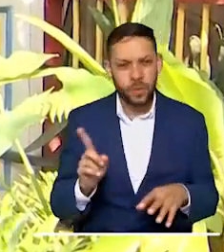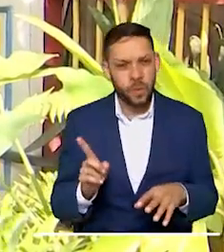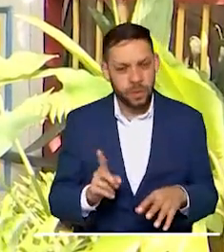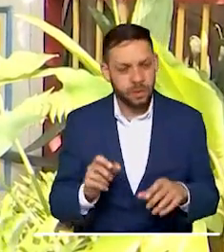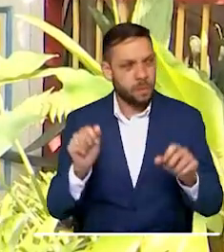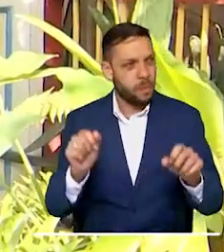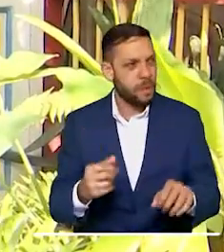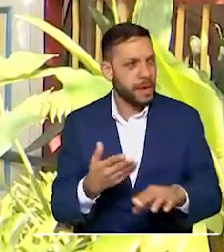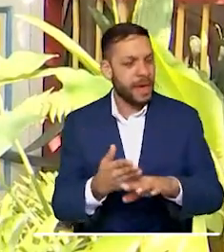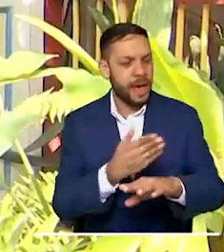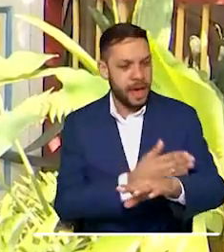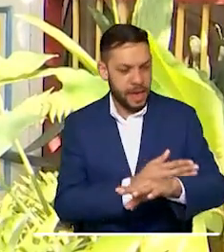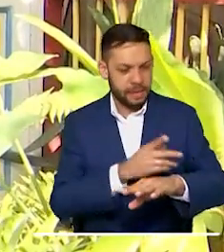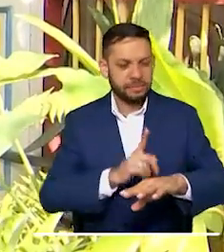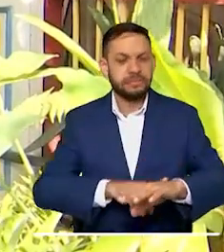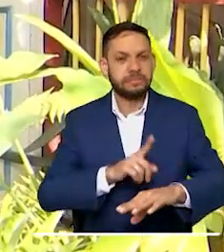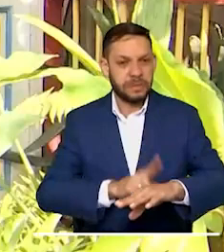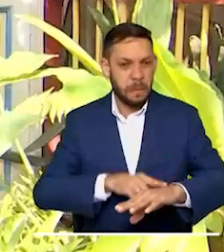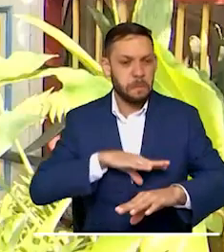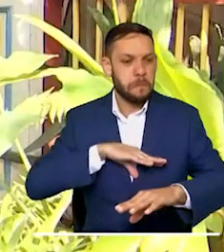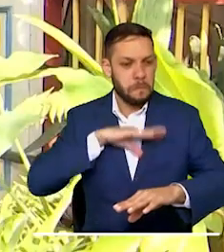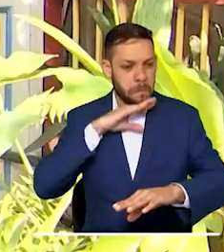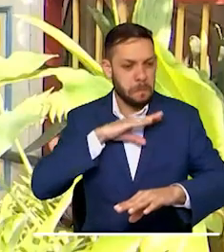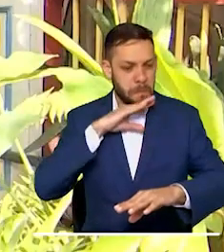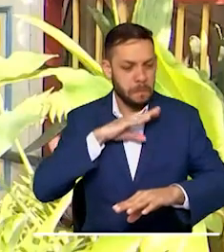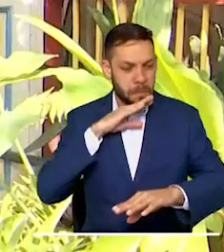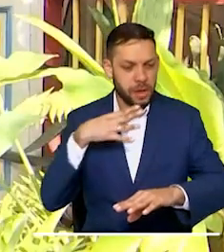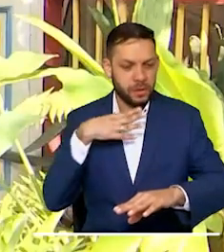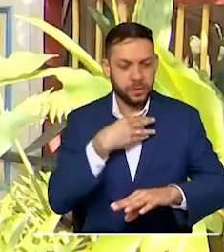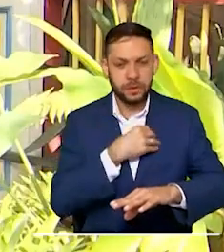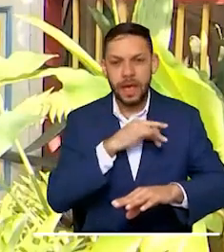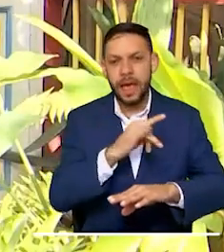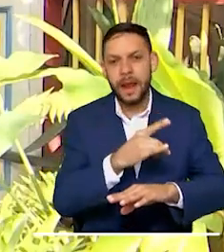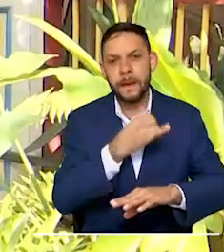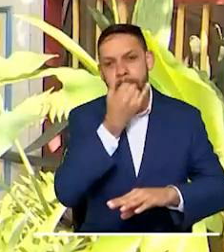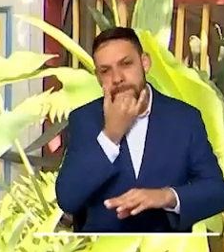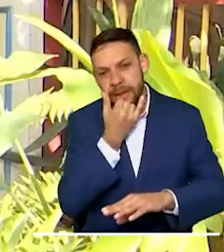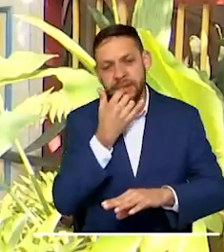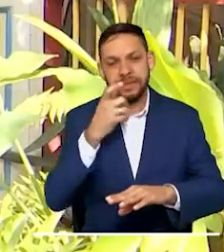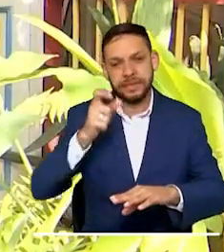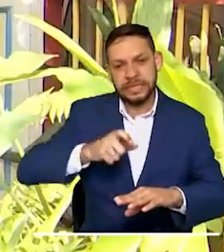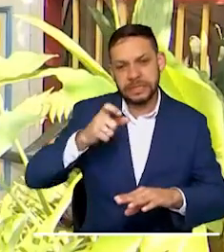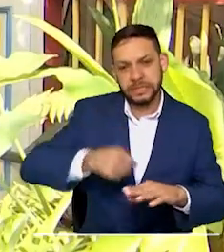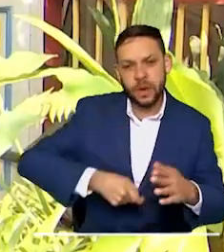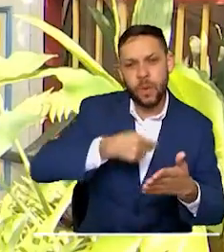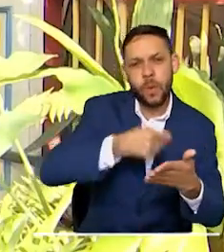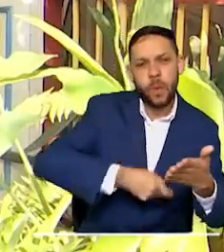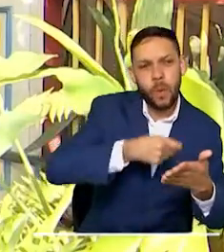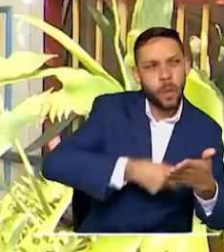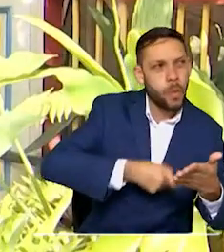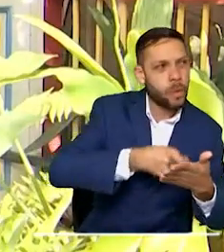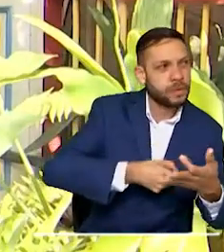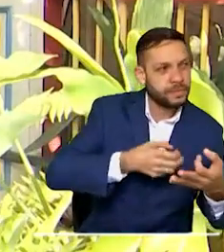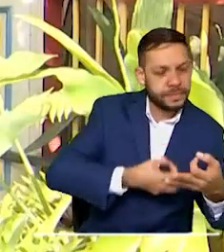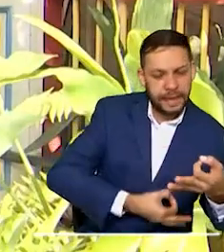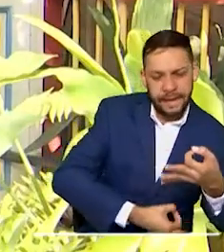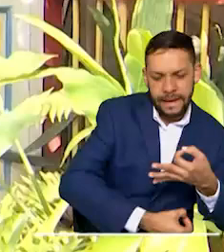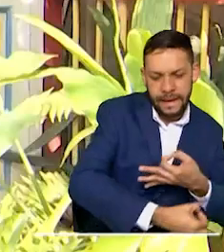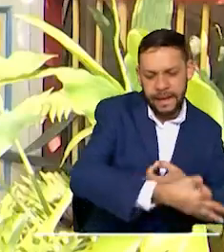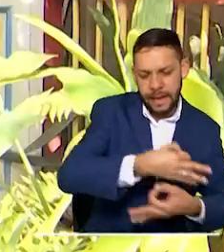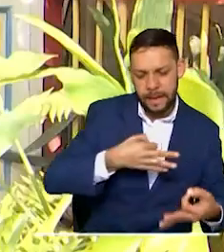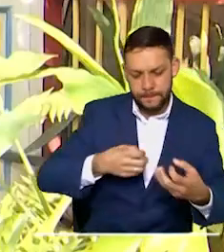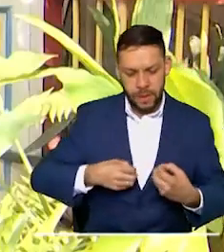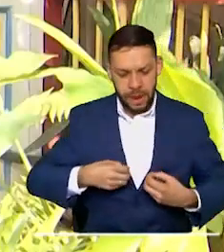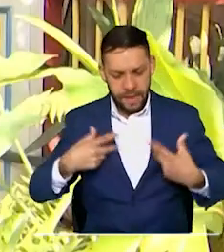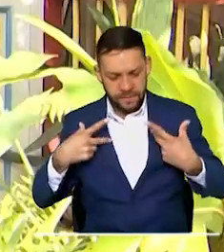porque pudimos observar por fin que está mal y que tomemos la responsabilidad para hacer los cambios necesarios y